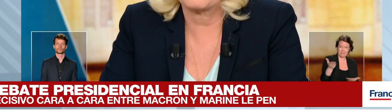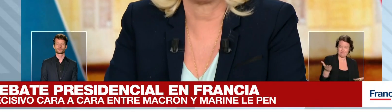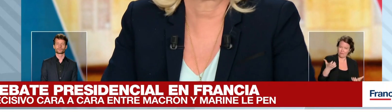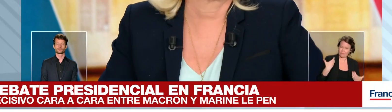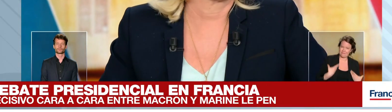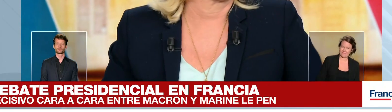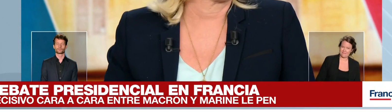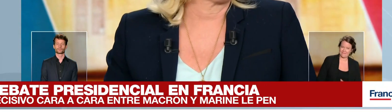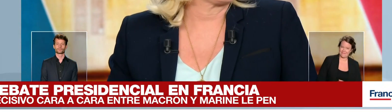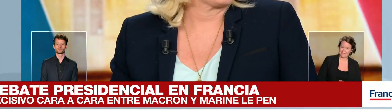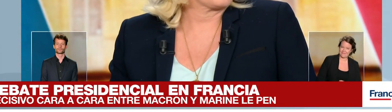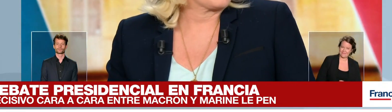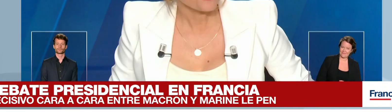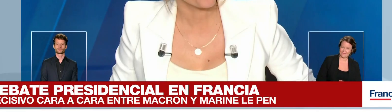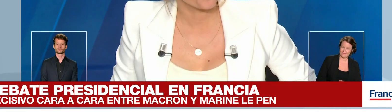todos los franceses.